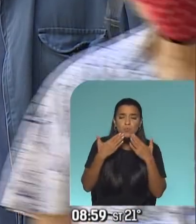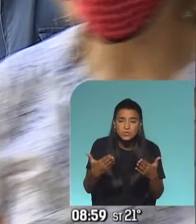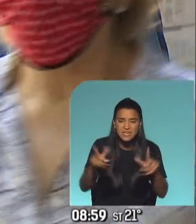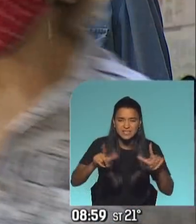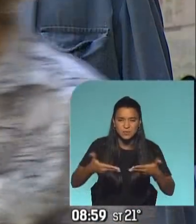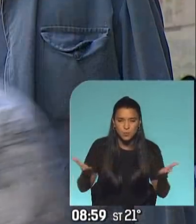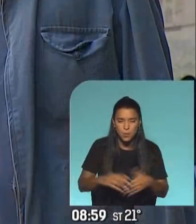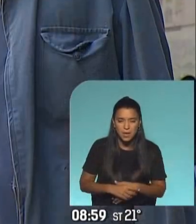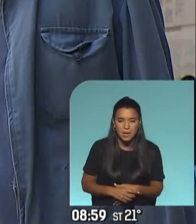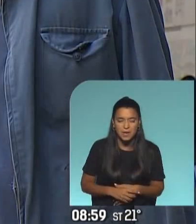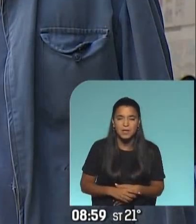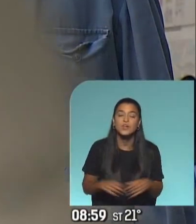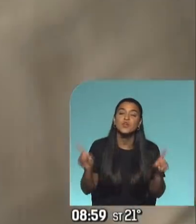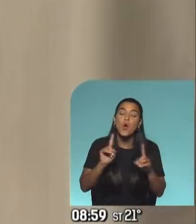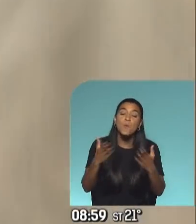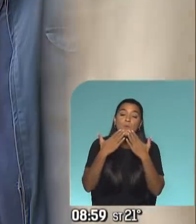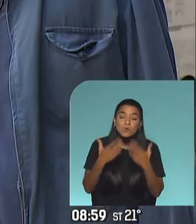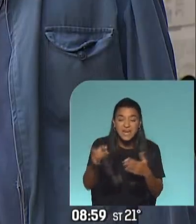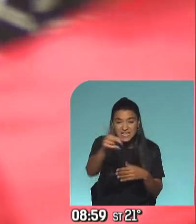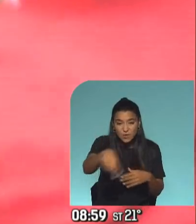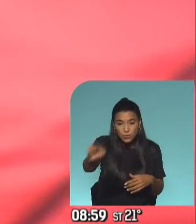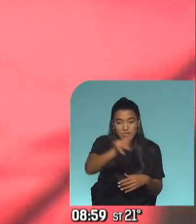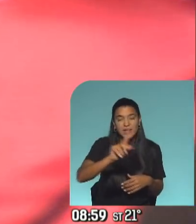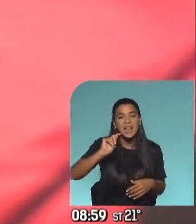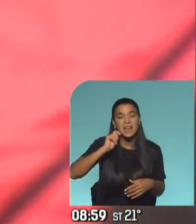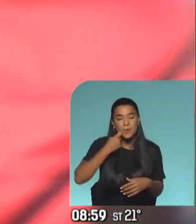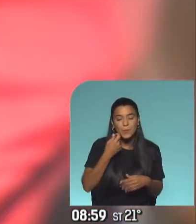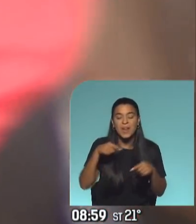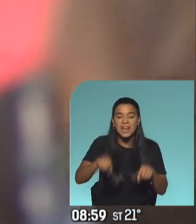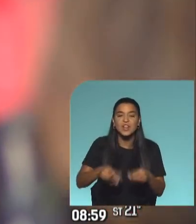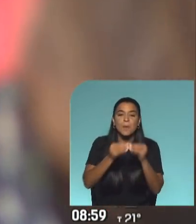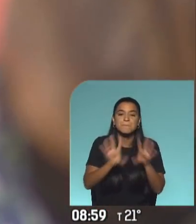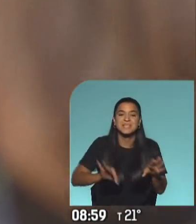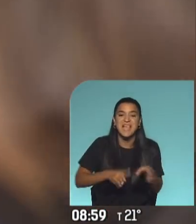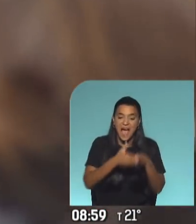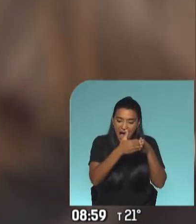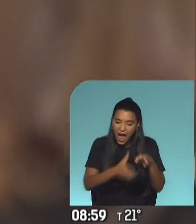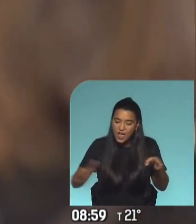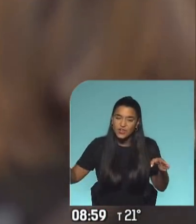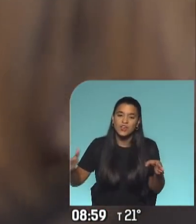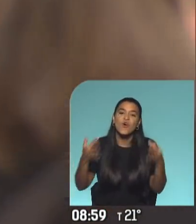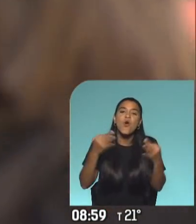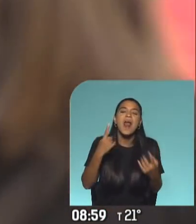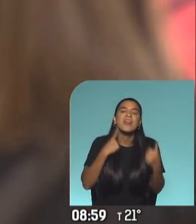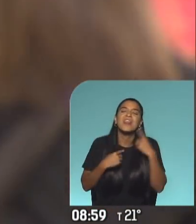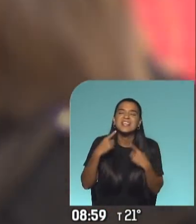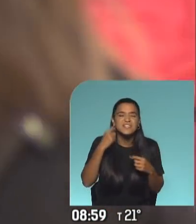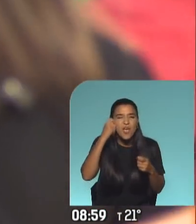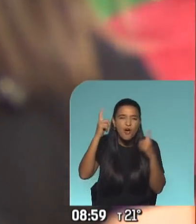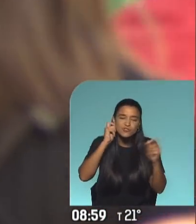pública. No, muchas gracias a ustedes y que tengan un buen inicio de año y ojalá se cumplan todos los deseos